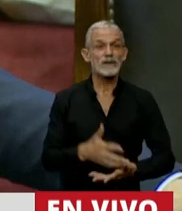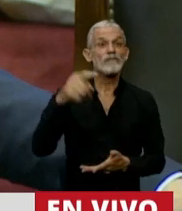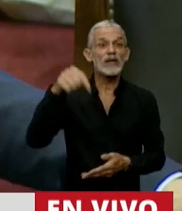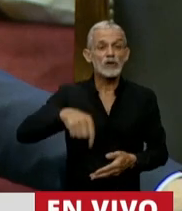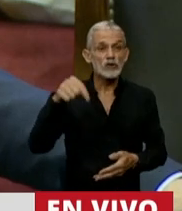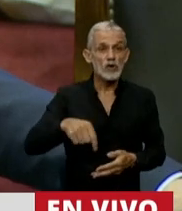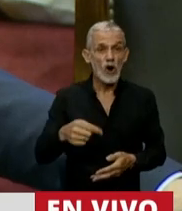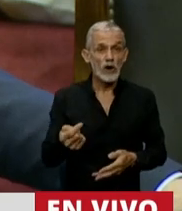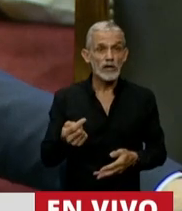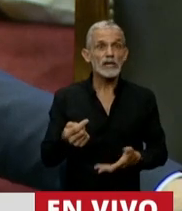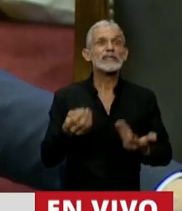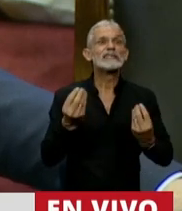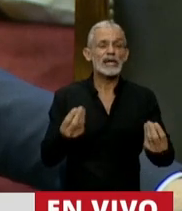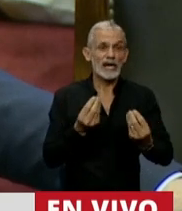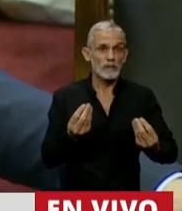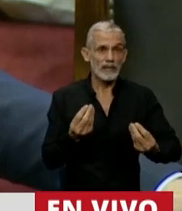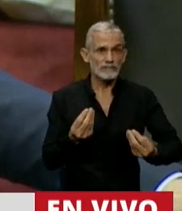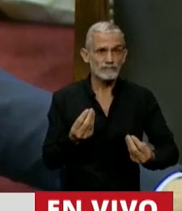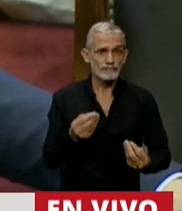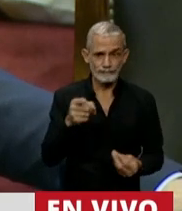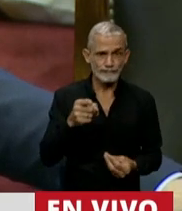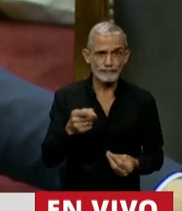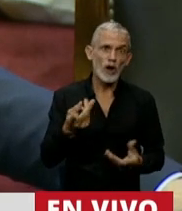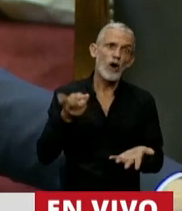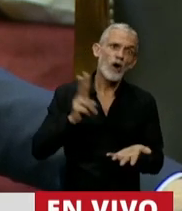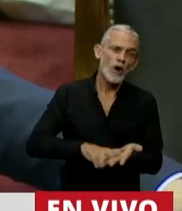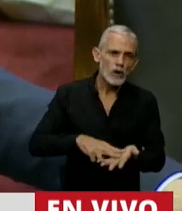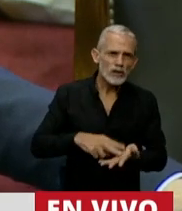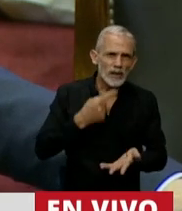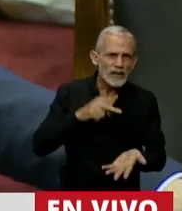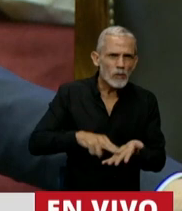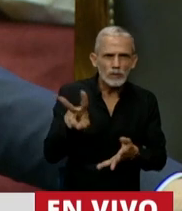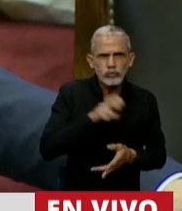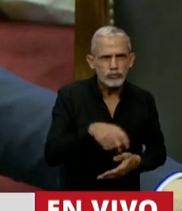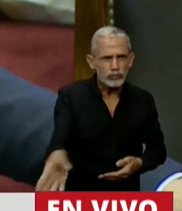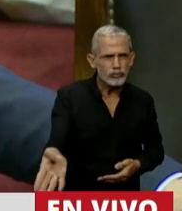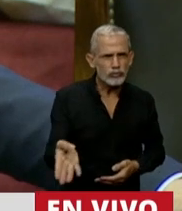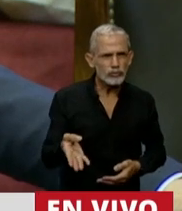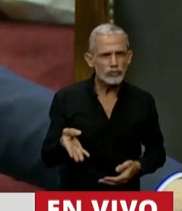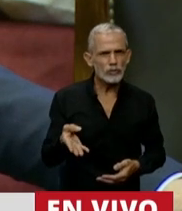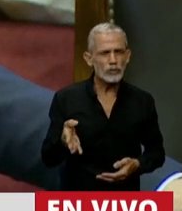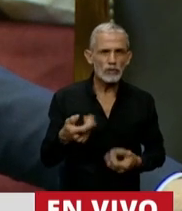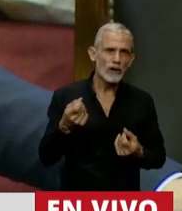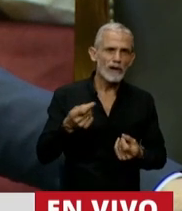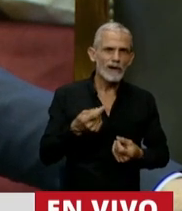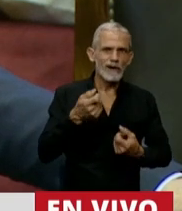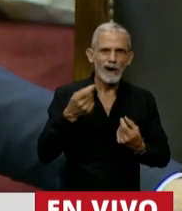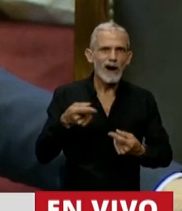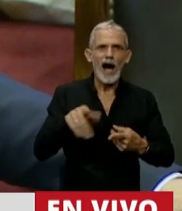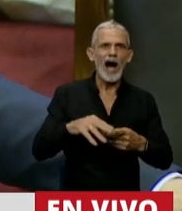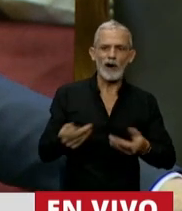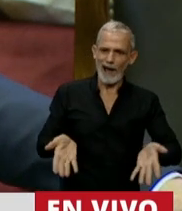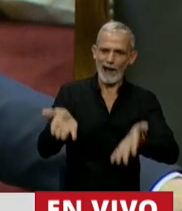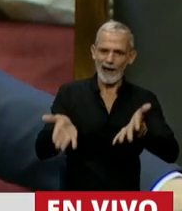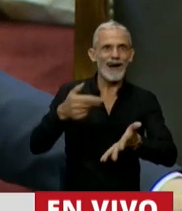hoy pasan a ser nuevos contribuyentes de un nuevo impuesto le dimos oxígeno ahora los